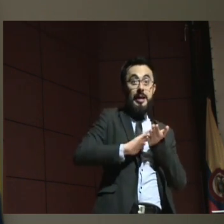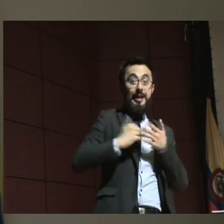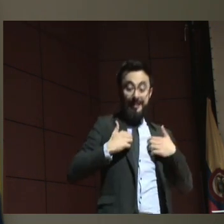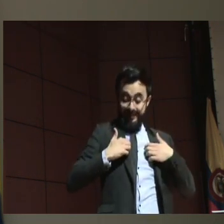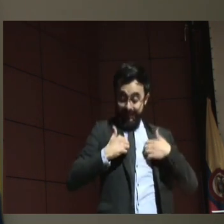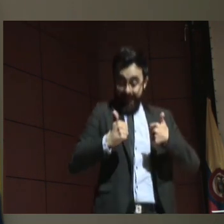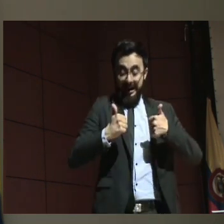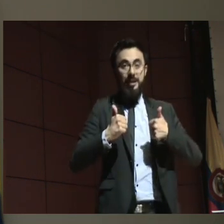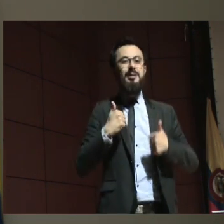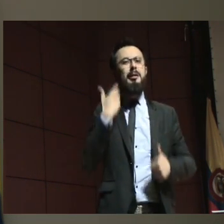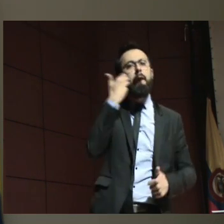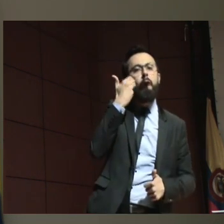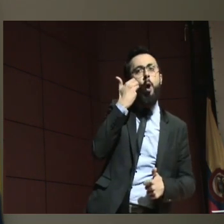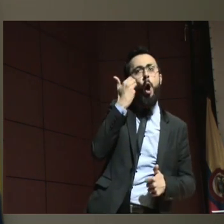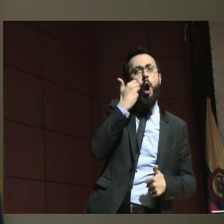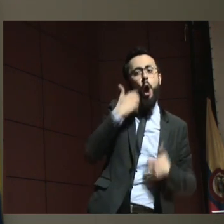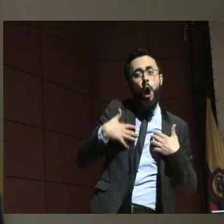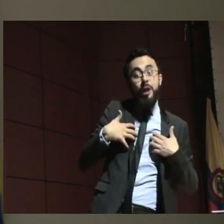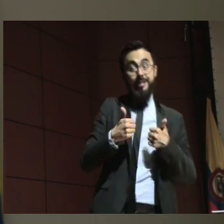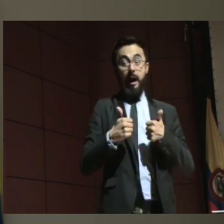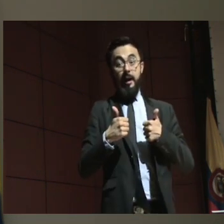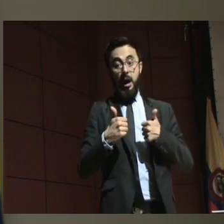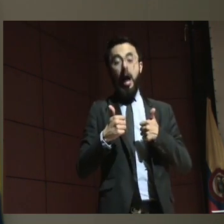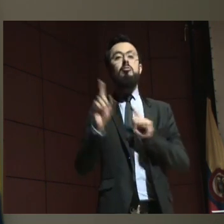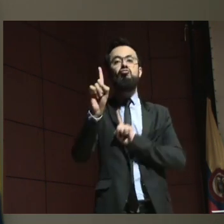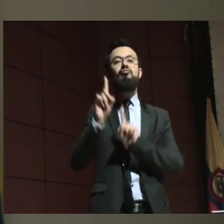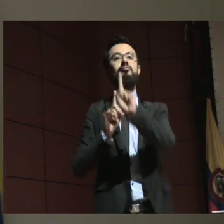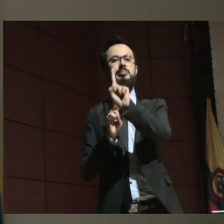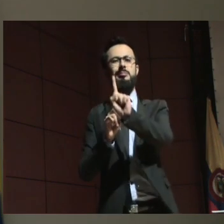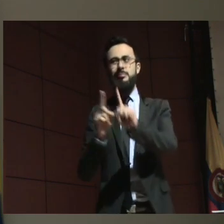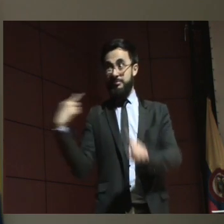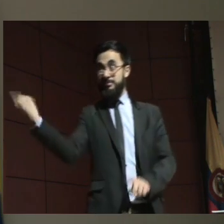normalizada. Y ese es un efecto claro de cómo el modelo médico